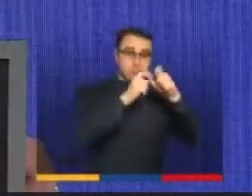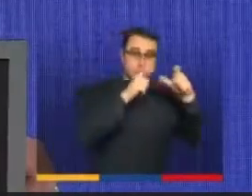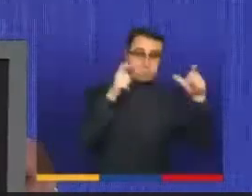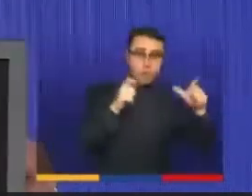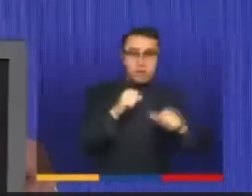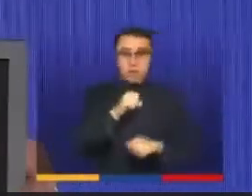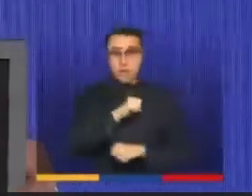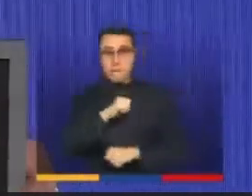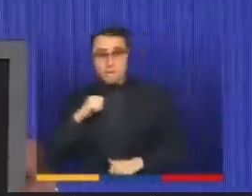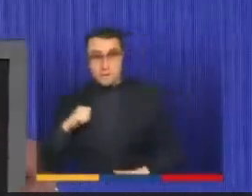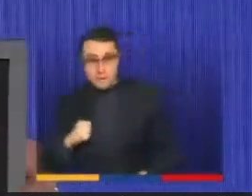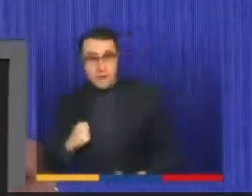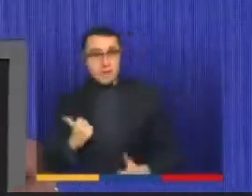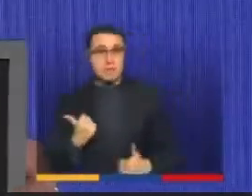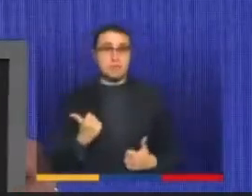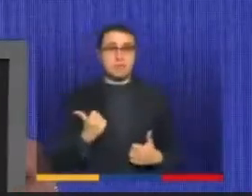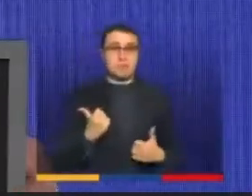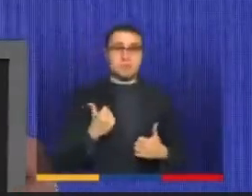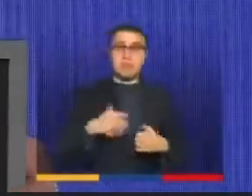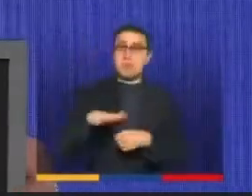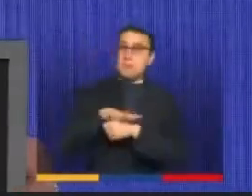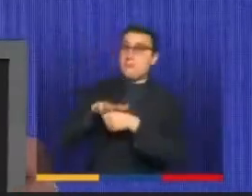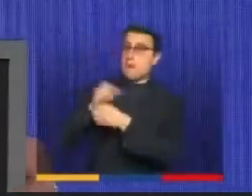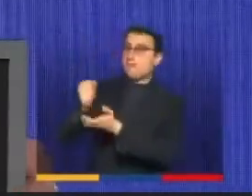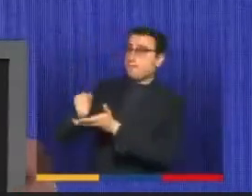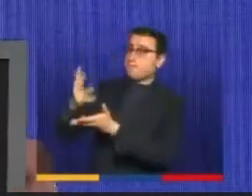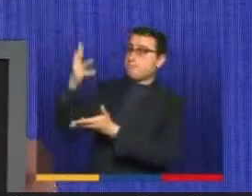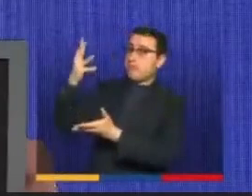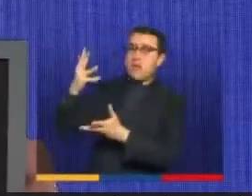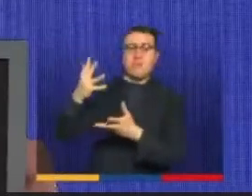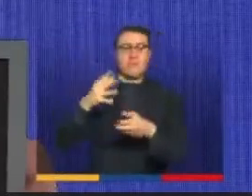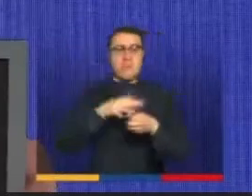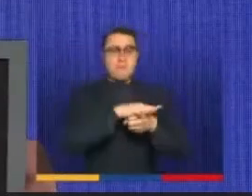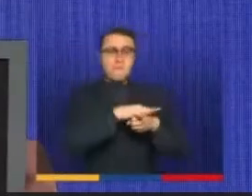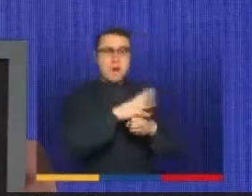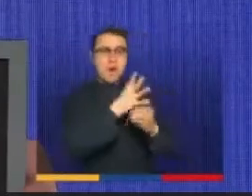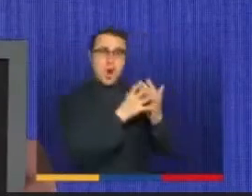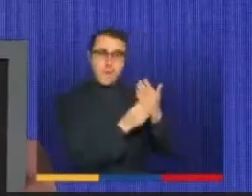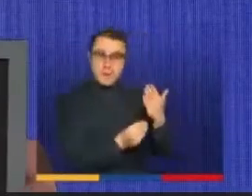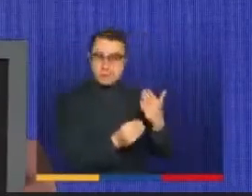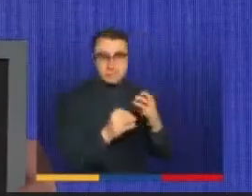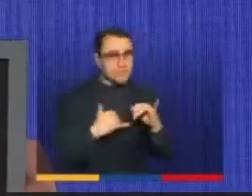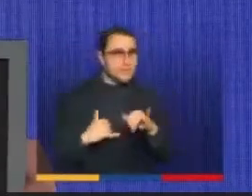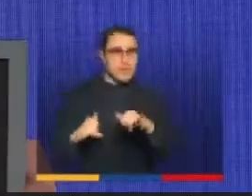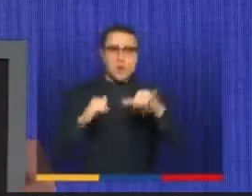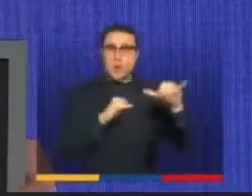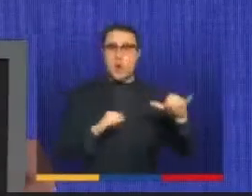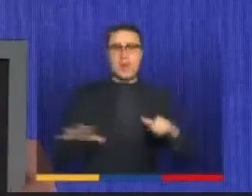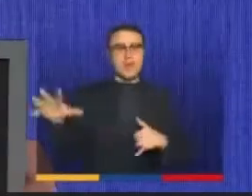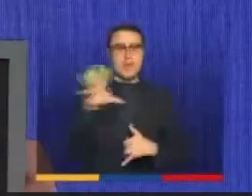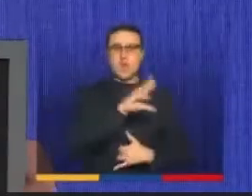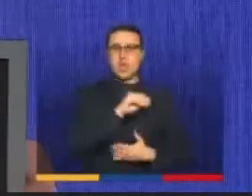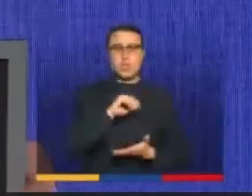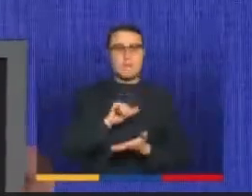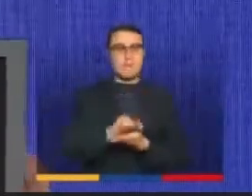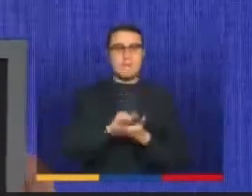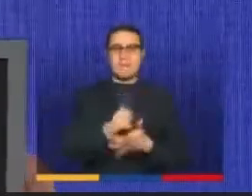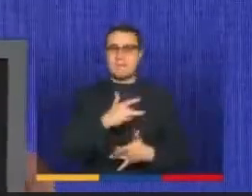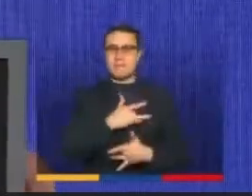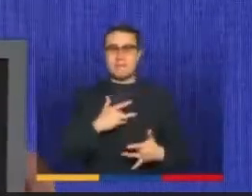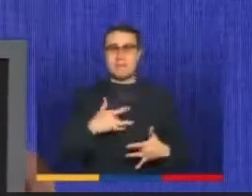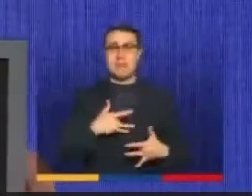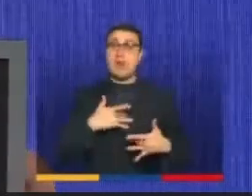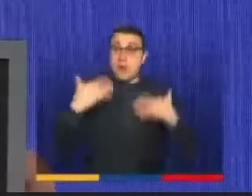lo privado, como en el barrio rico, como en el barrio pobre, como en el mundo rural, que hoy no